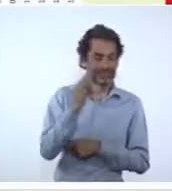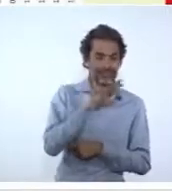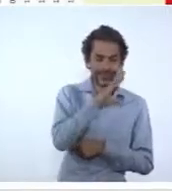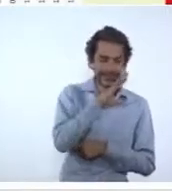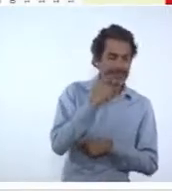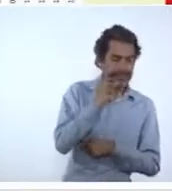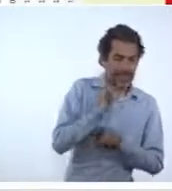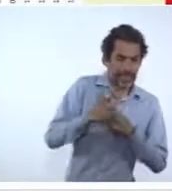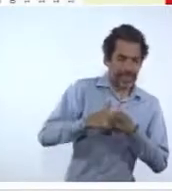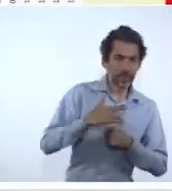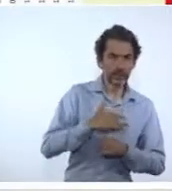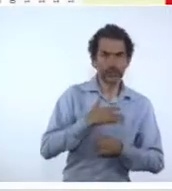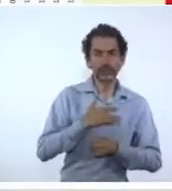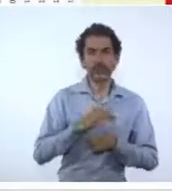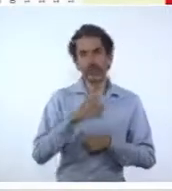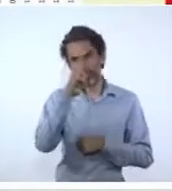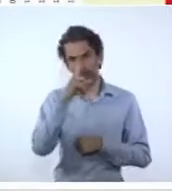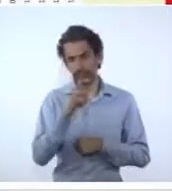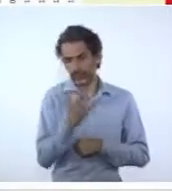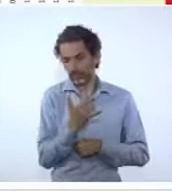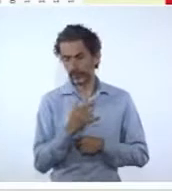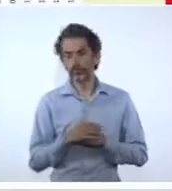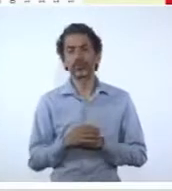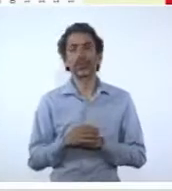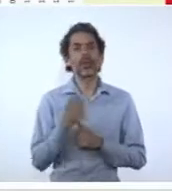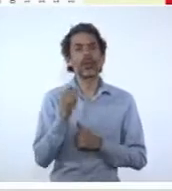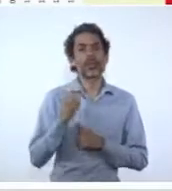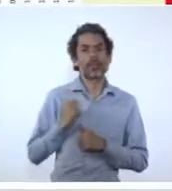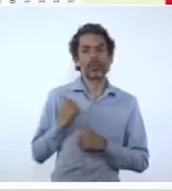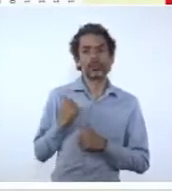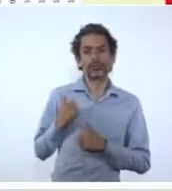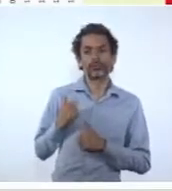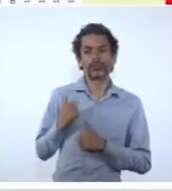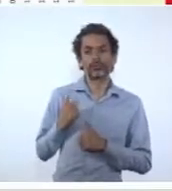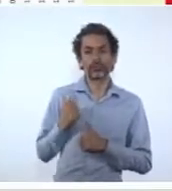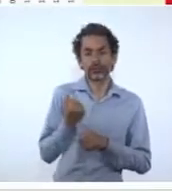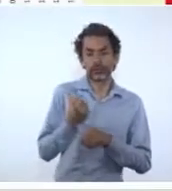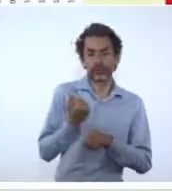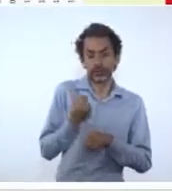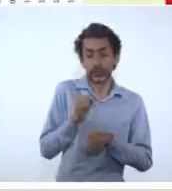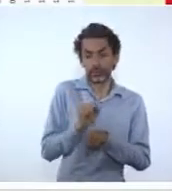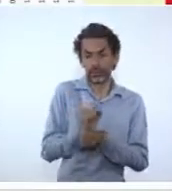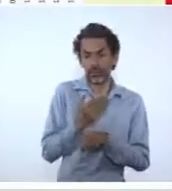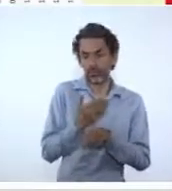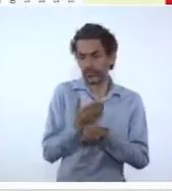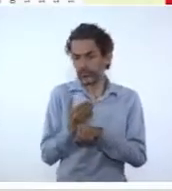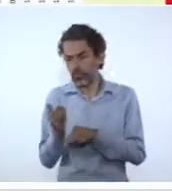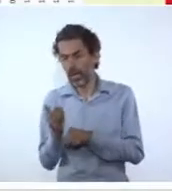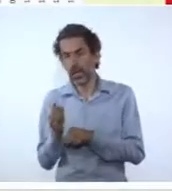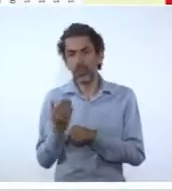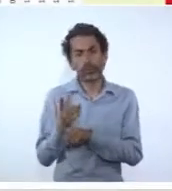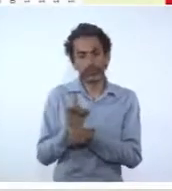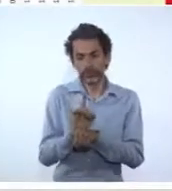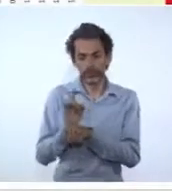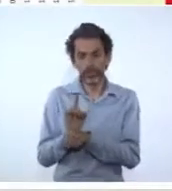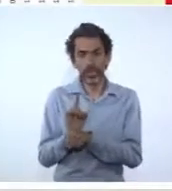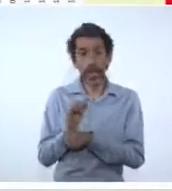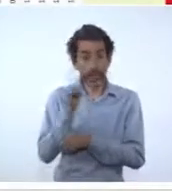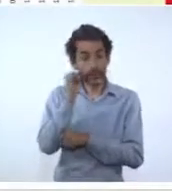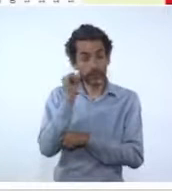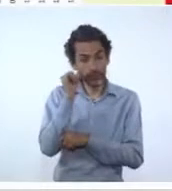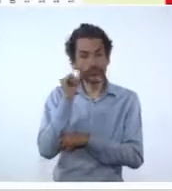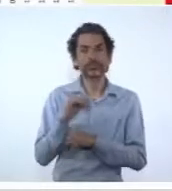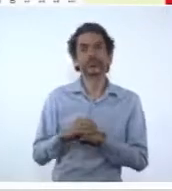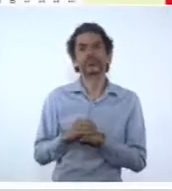COVID. En los primeros días de esta semana hubo un ligero incremento y el día de ayer